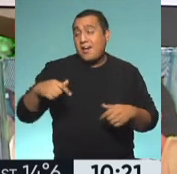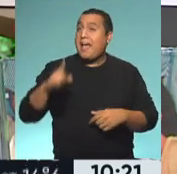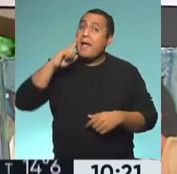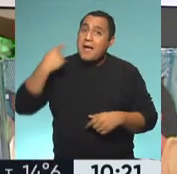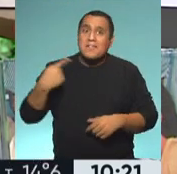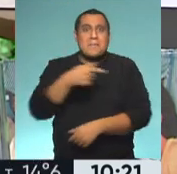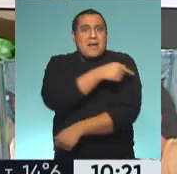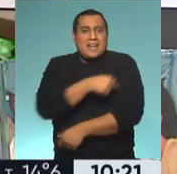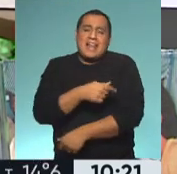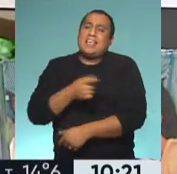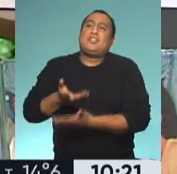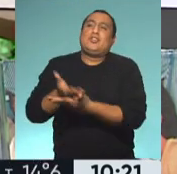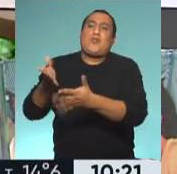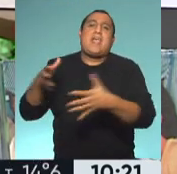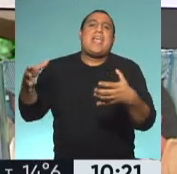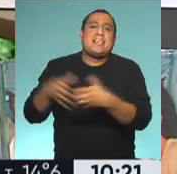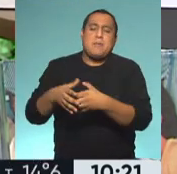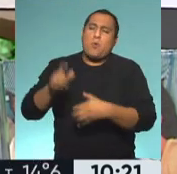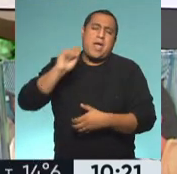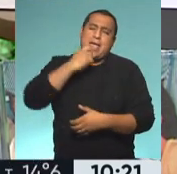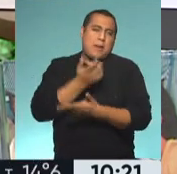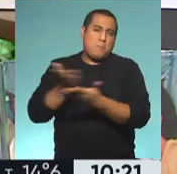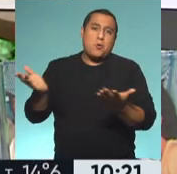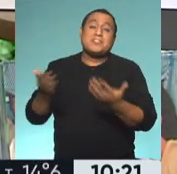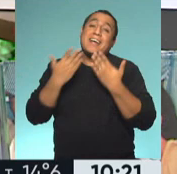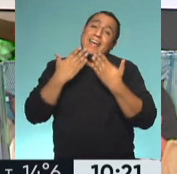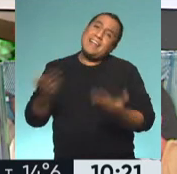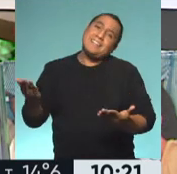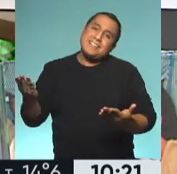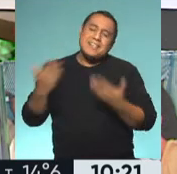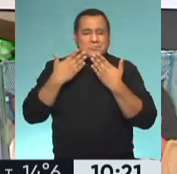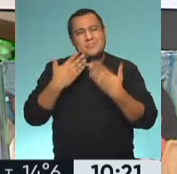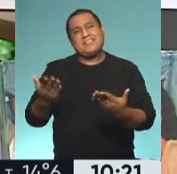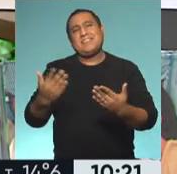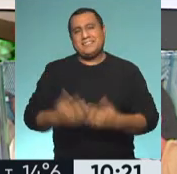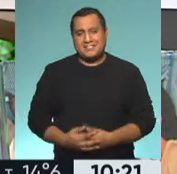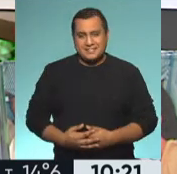Gabriela y todo el equipo maravilloso. Y gracias, muchas gracias.